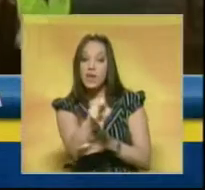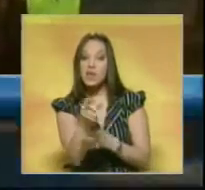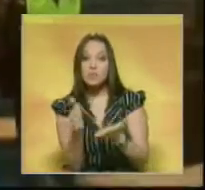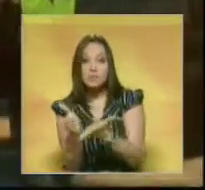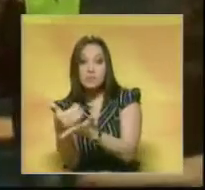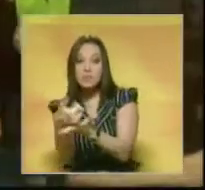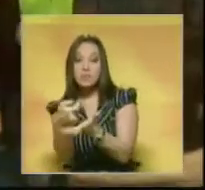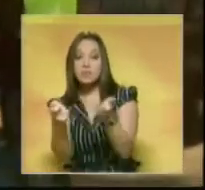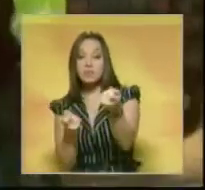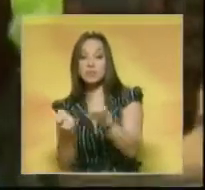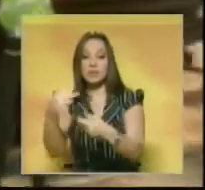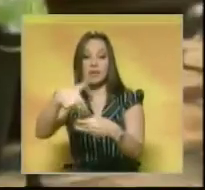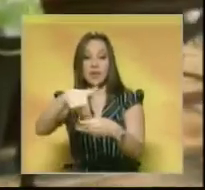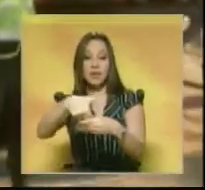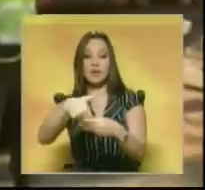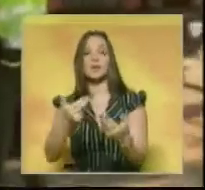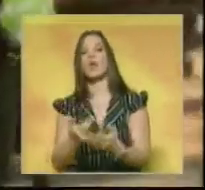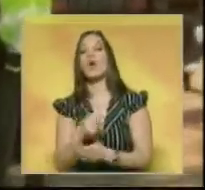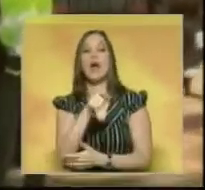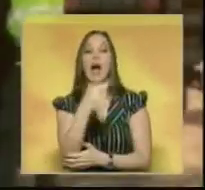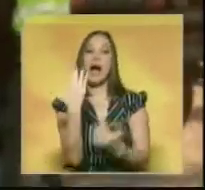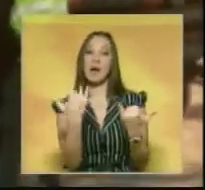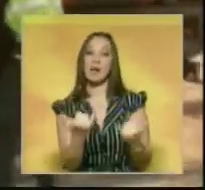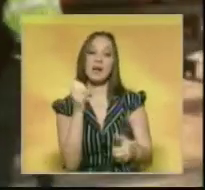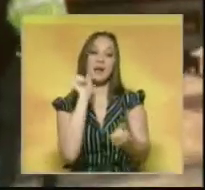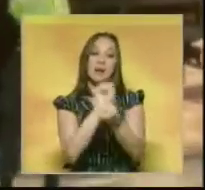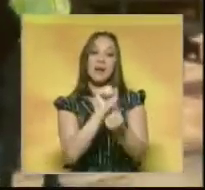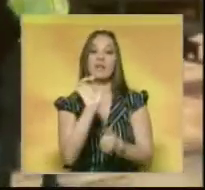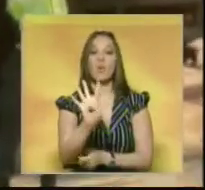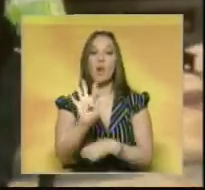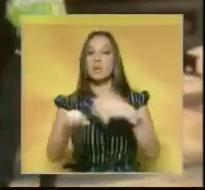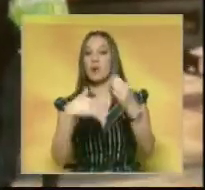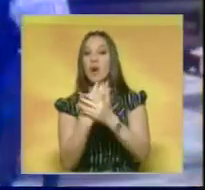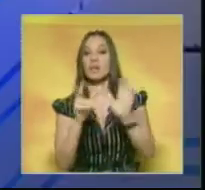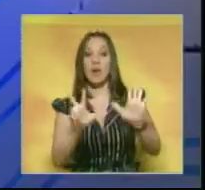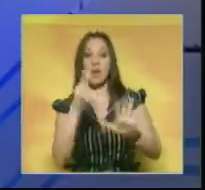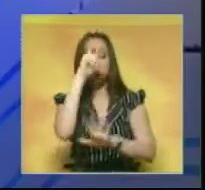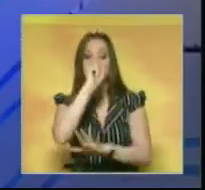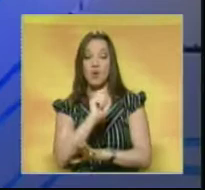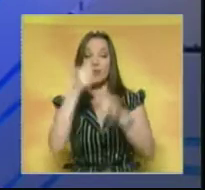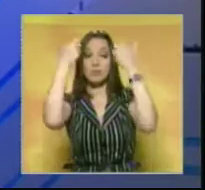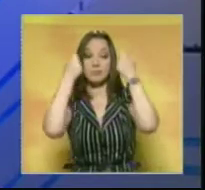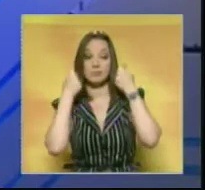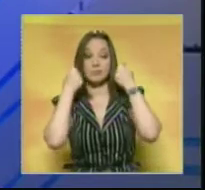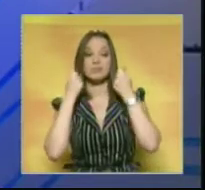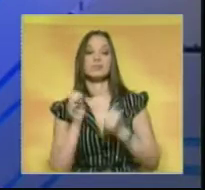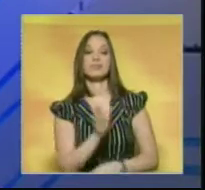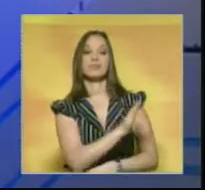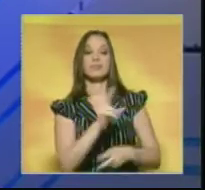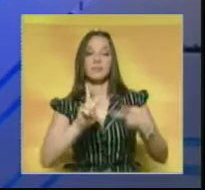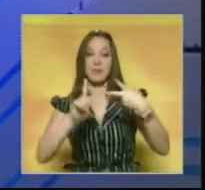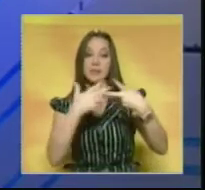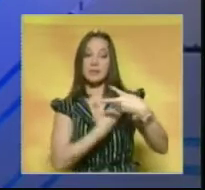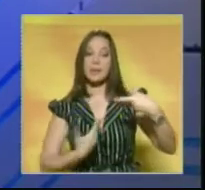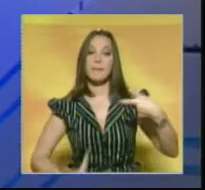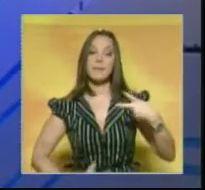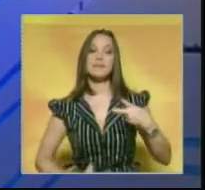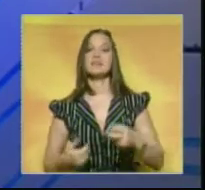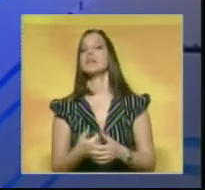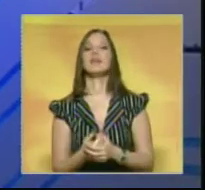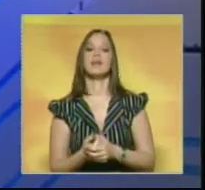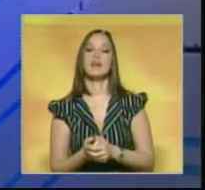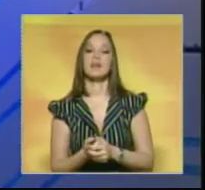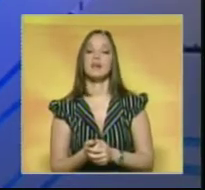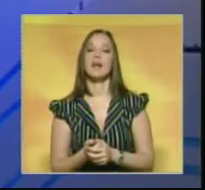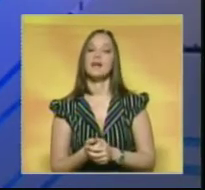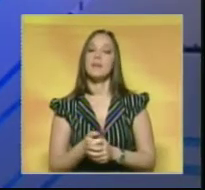de hidrocarburos, cuya pena es de 4 a 8 años de cárcel. El vicepresidente de Seguridad y Soberanía